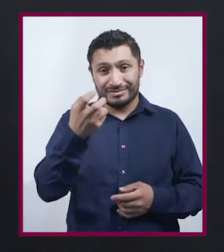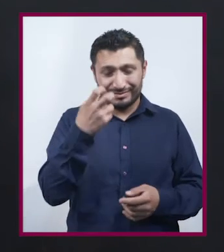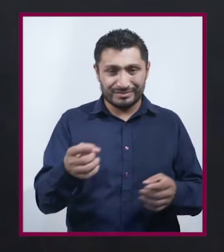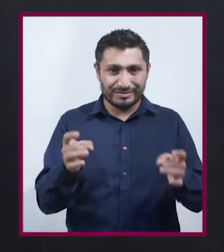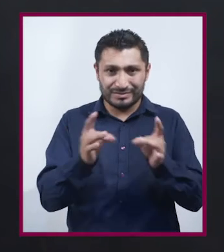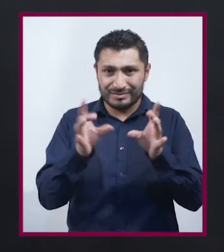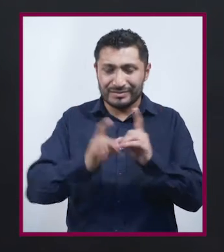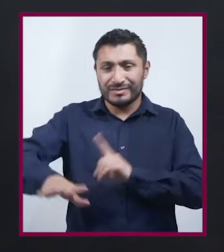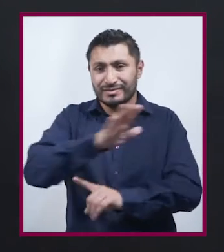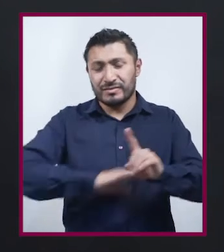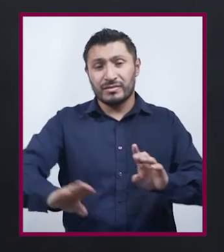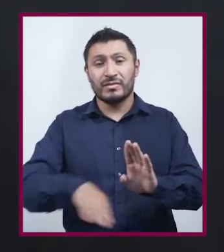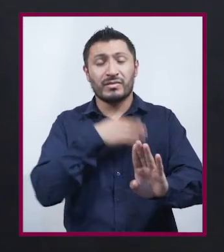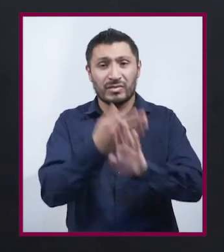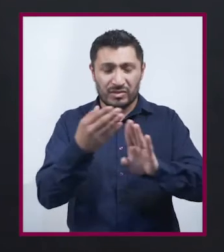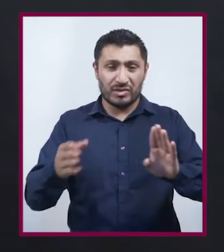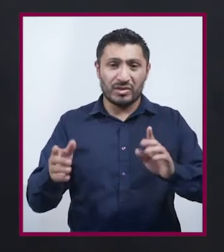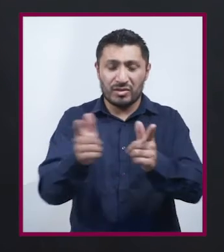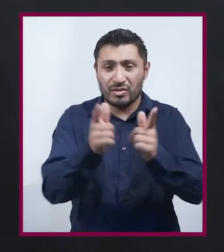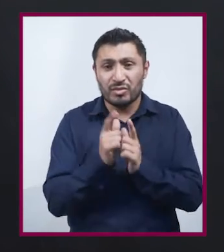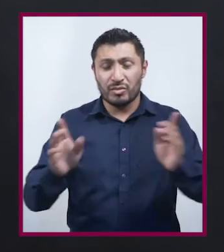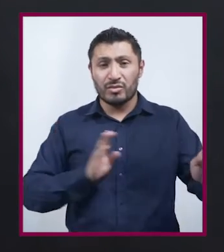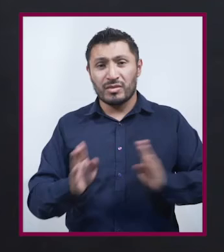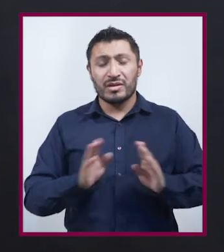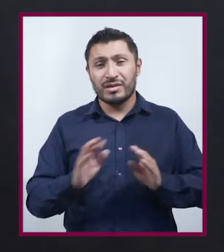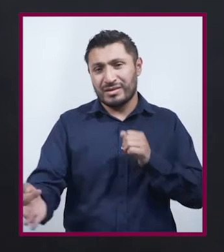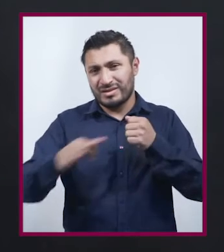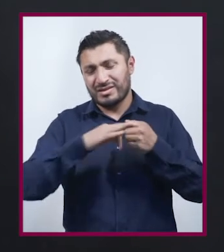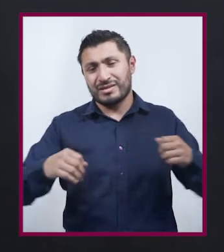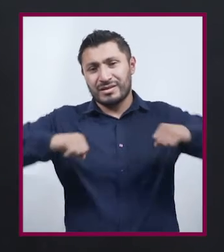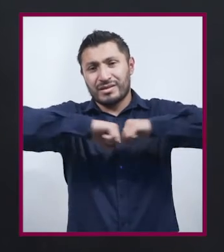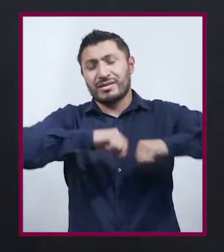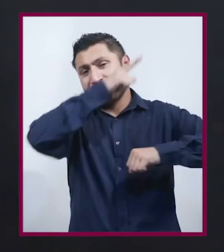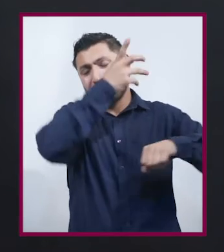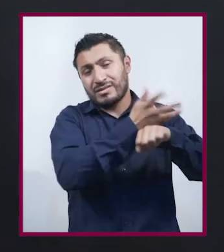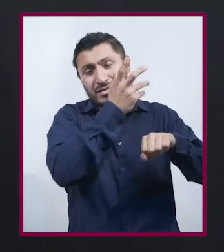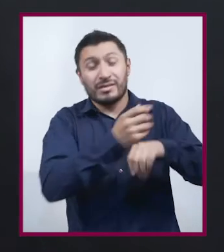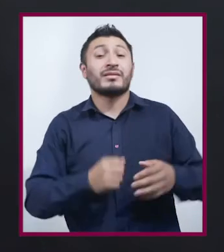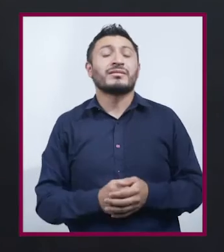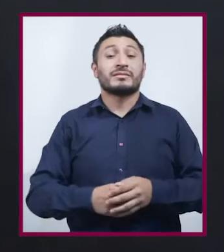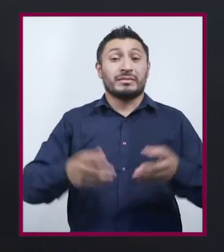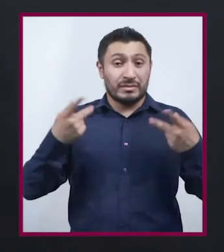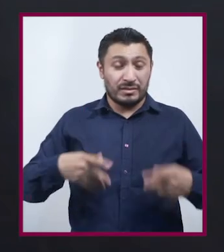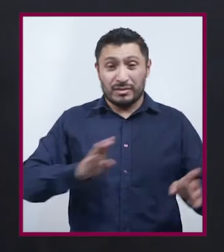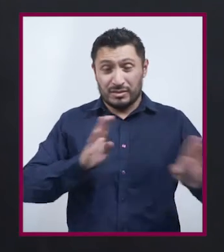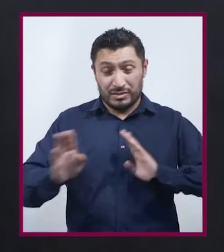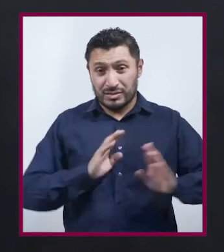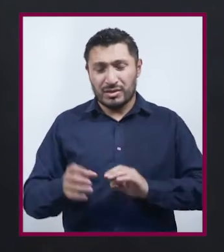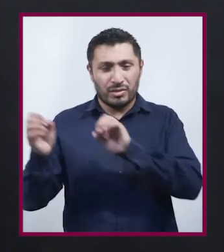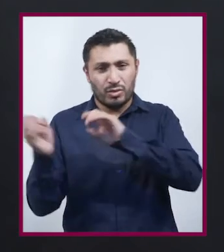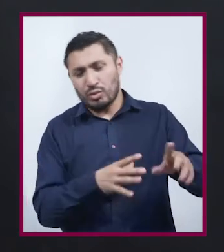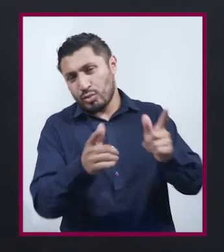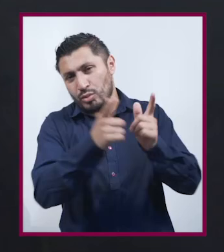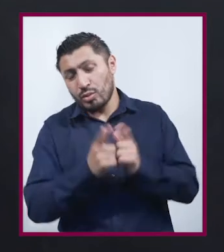afectó a los miembros de una guarnición militar, ubicada no muy lejos de la frontera con Estados Unidos. Los militares abandonaron